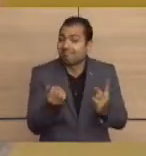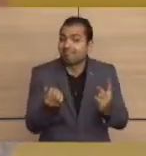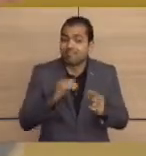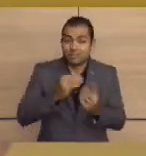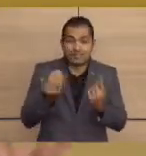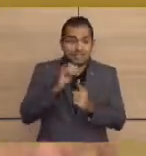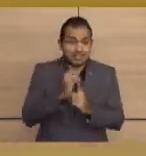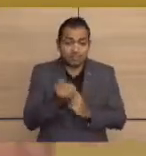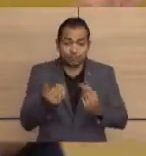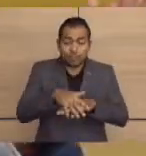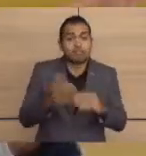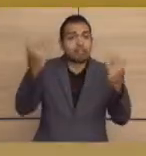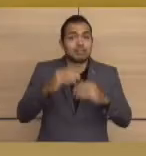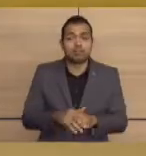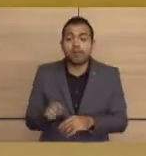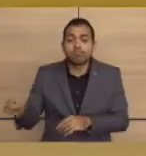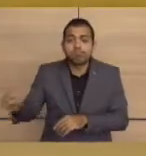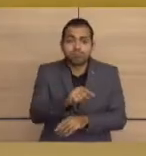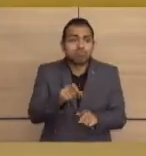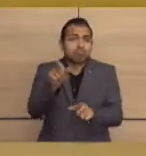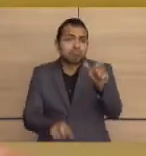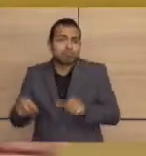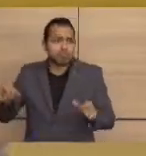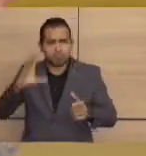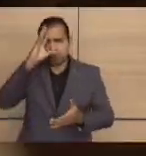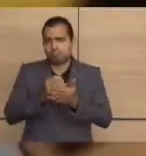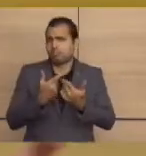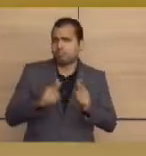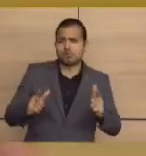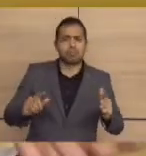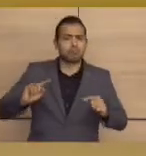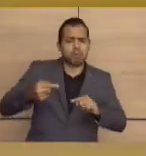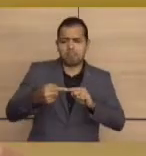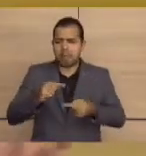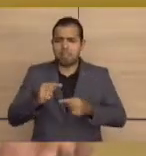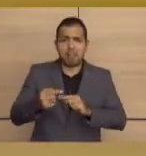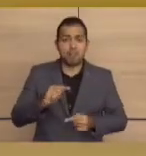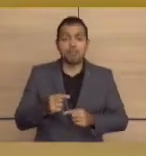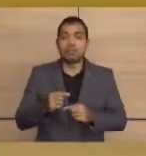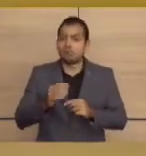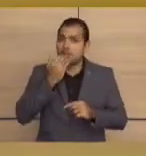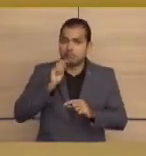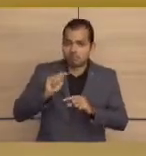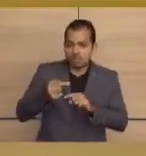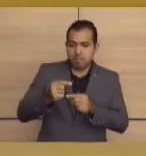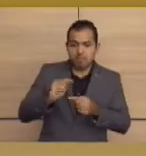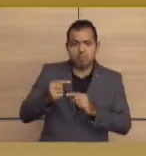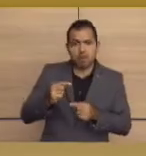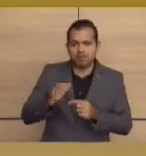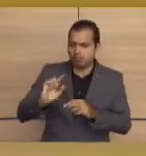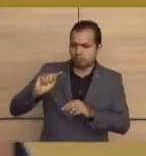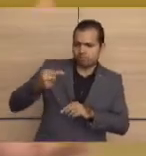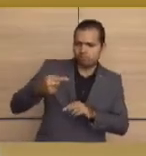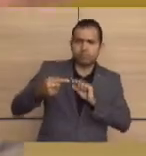escucha, o bueno, lee unos comentarios, también escucha, hay comentarios que uno dice pues como que esto no tiene nada que ver con lo que se